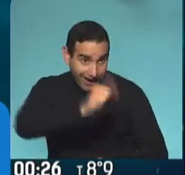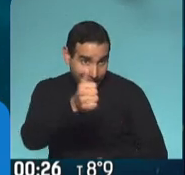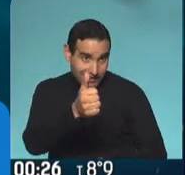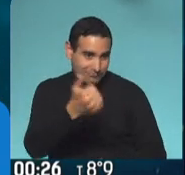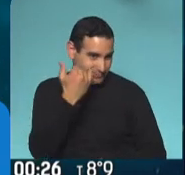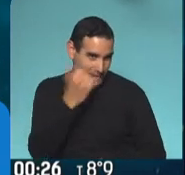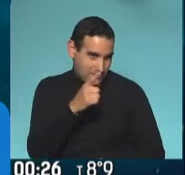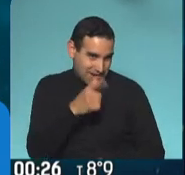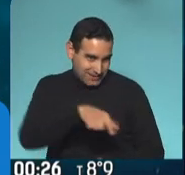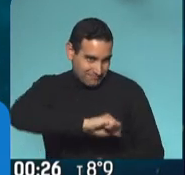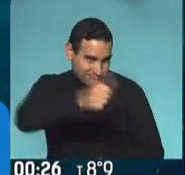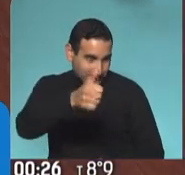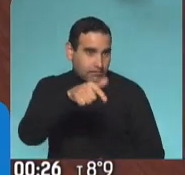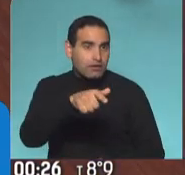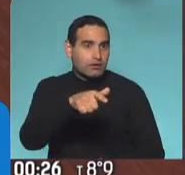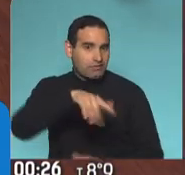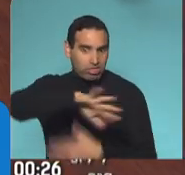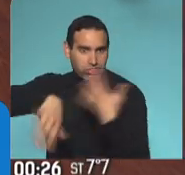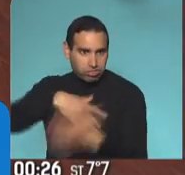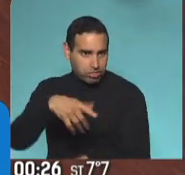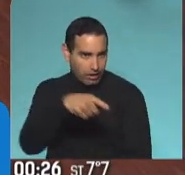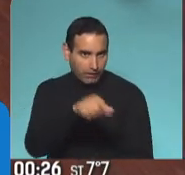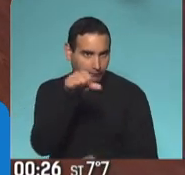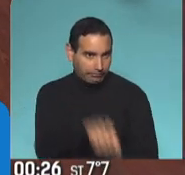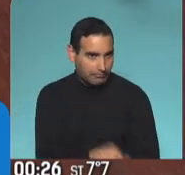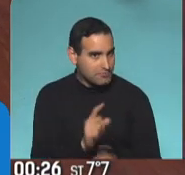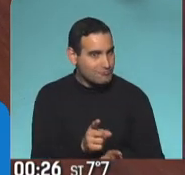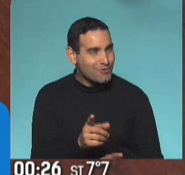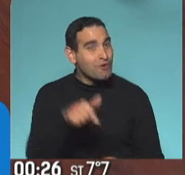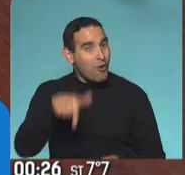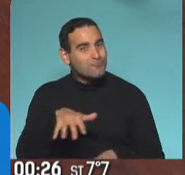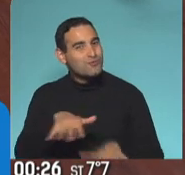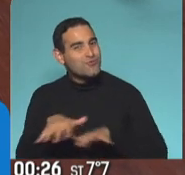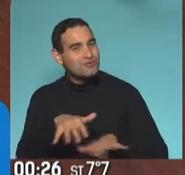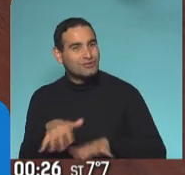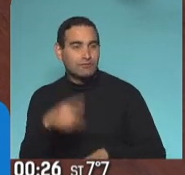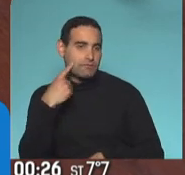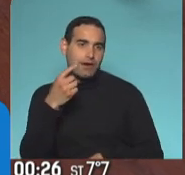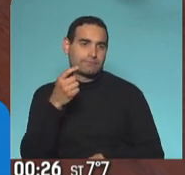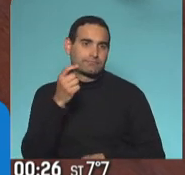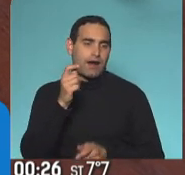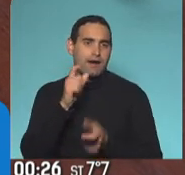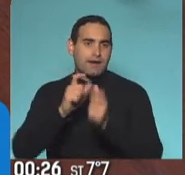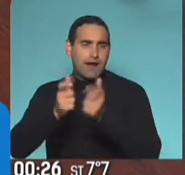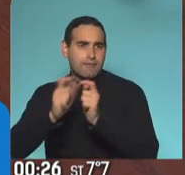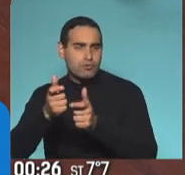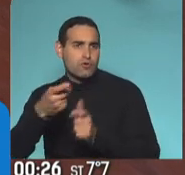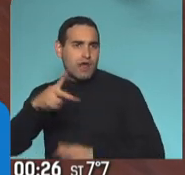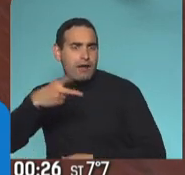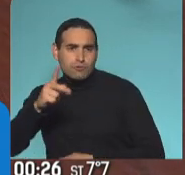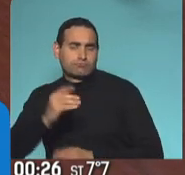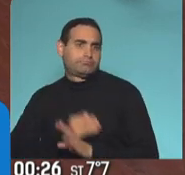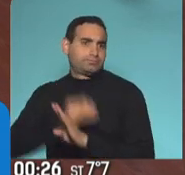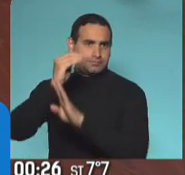ya ganó entonces si hoy se genera una situación donde se dispara el tipo de cambio tenés un escalón área inflacionaria